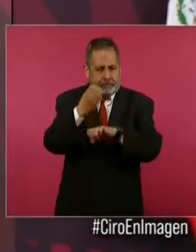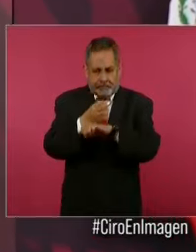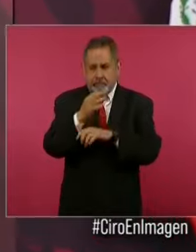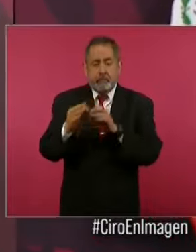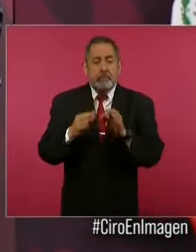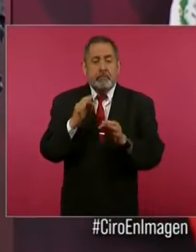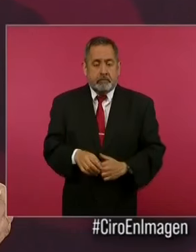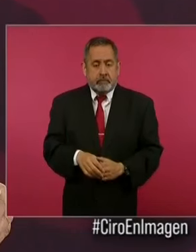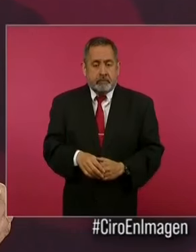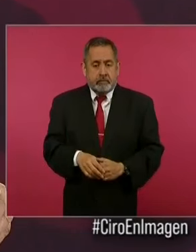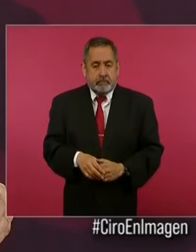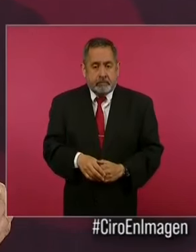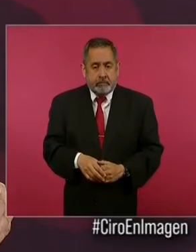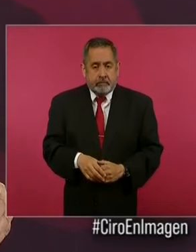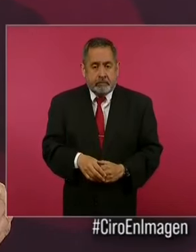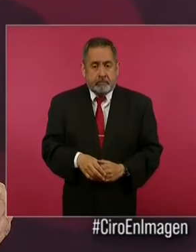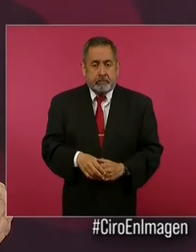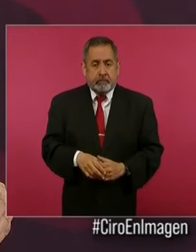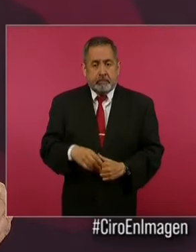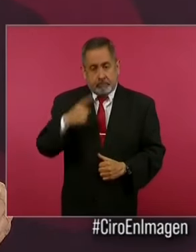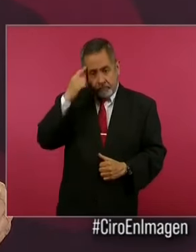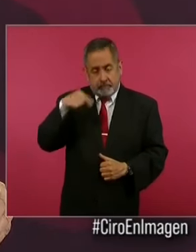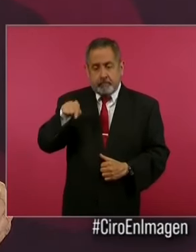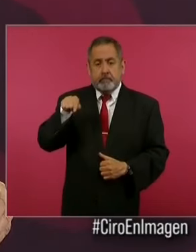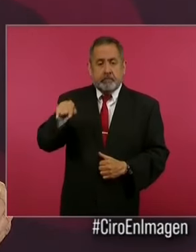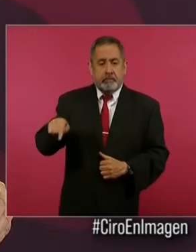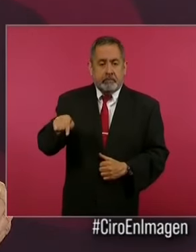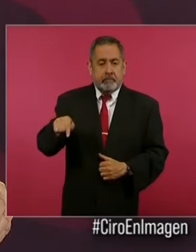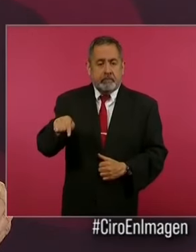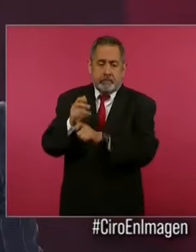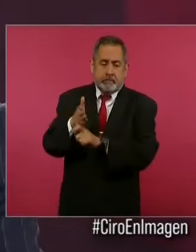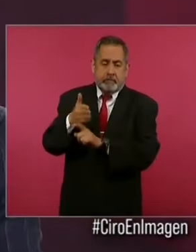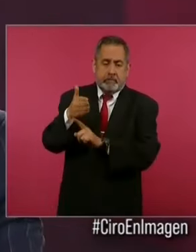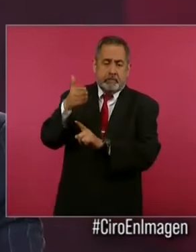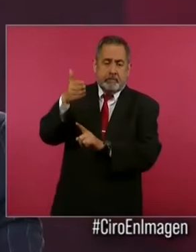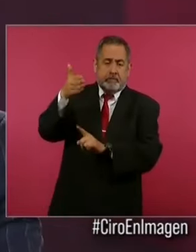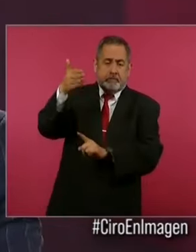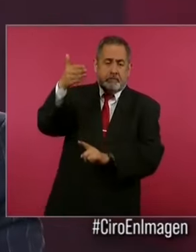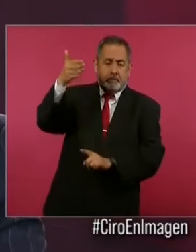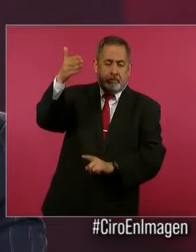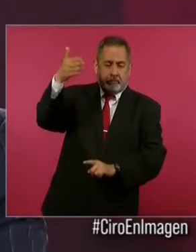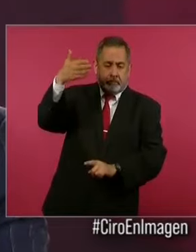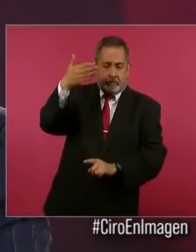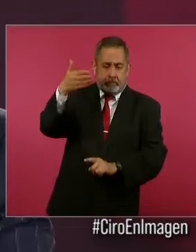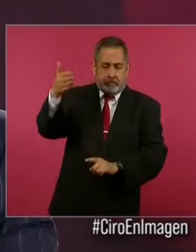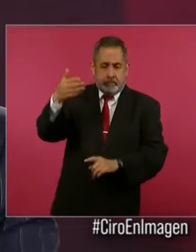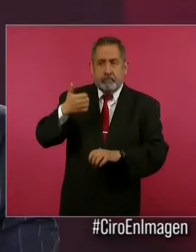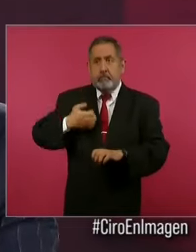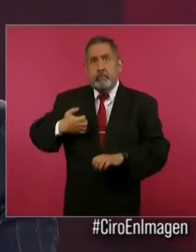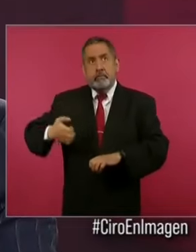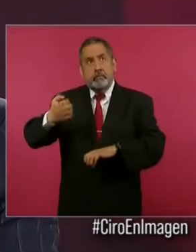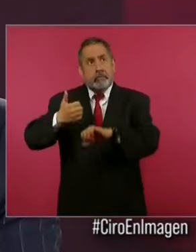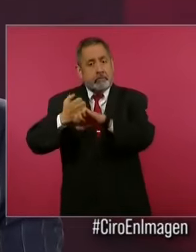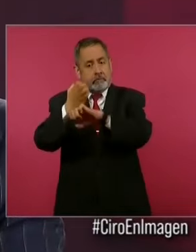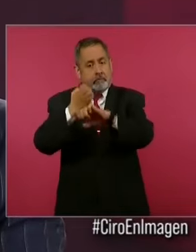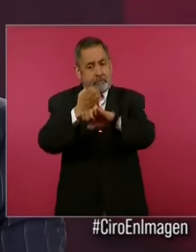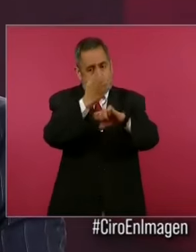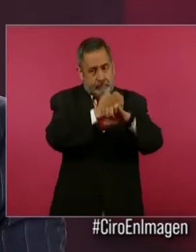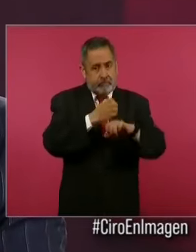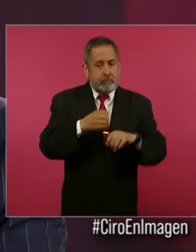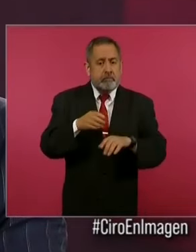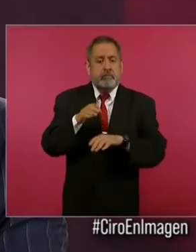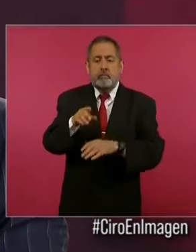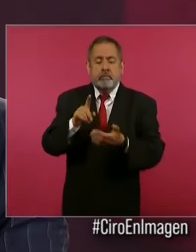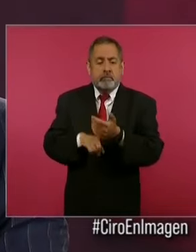para ir isando banderas blancas estado por estado